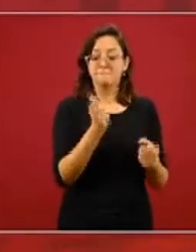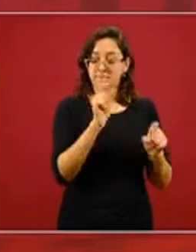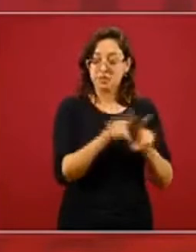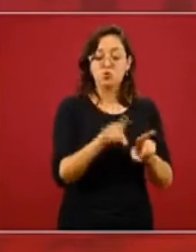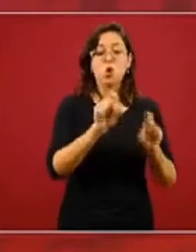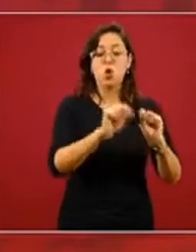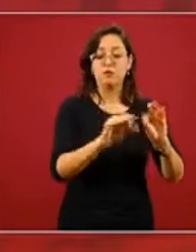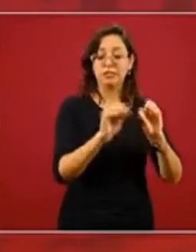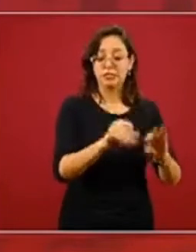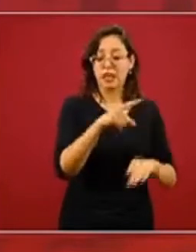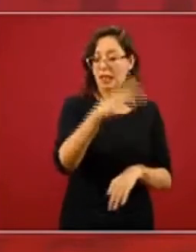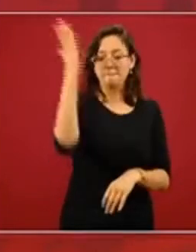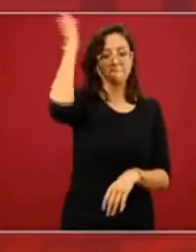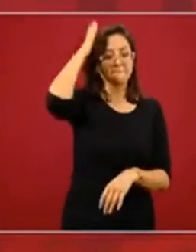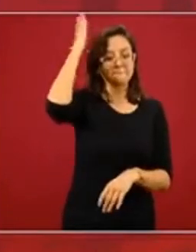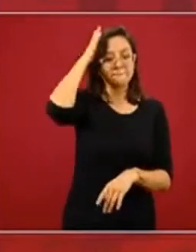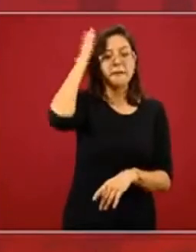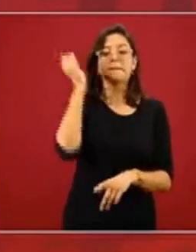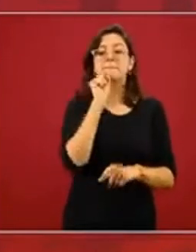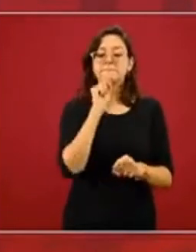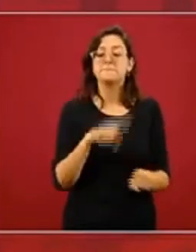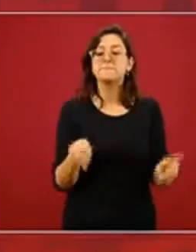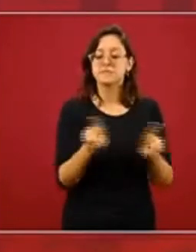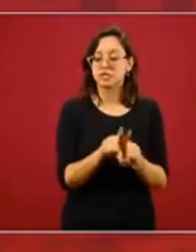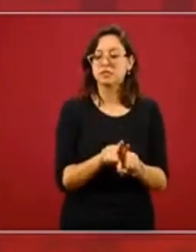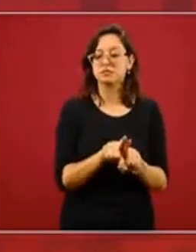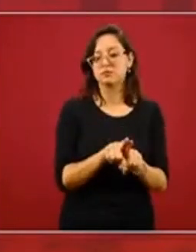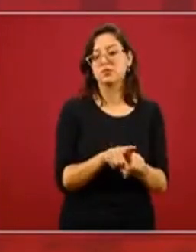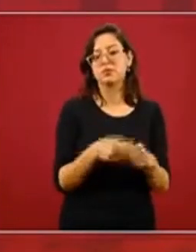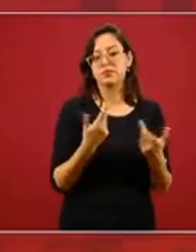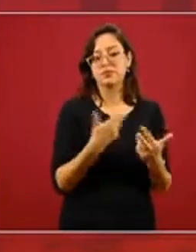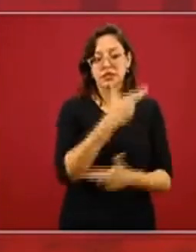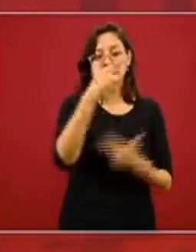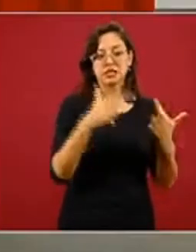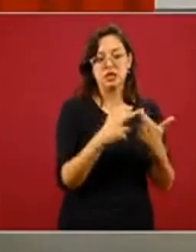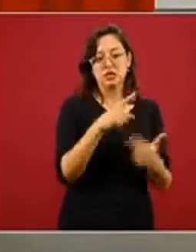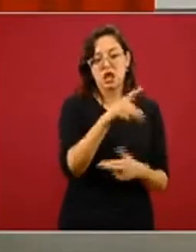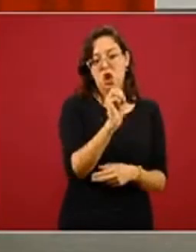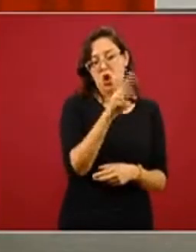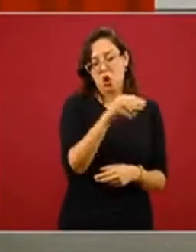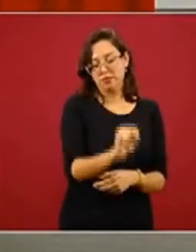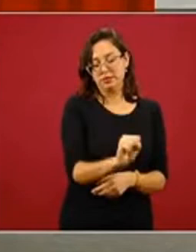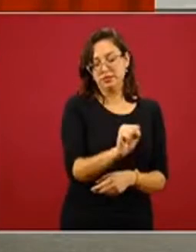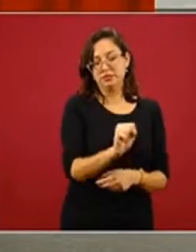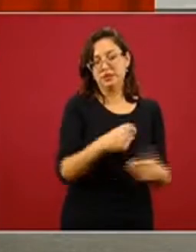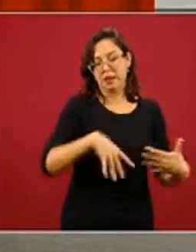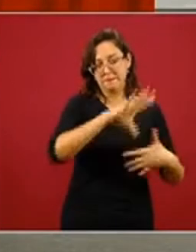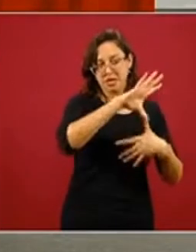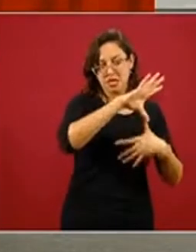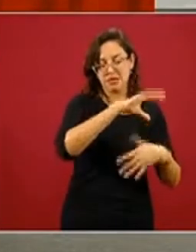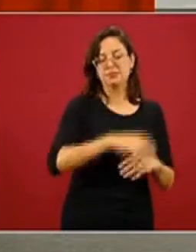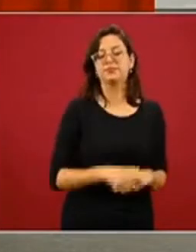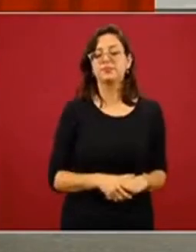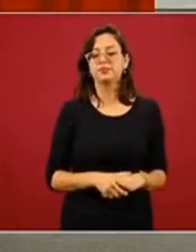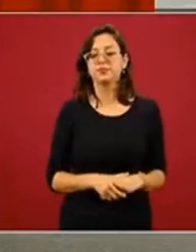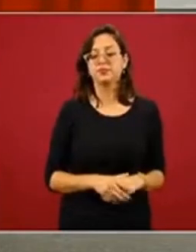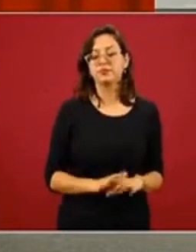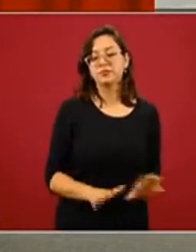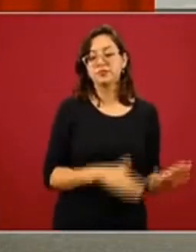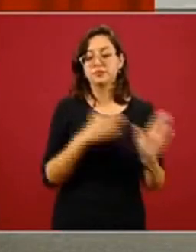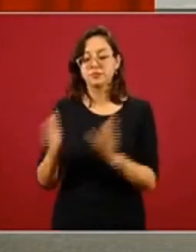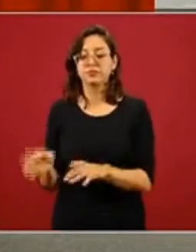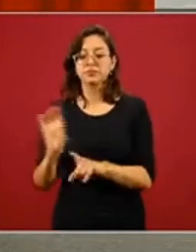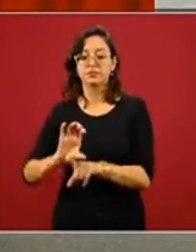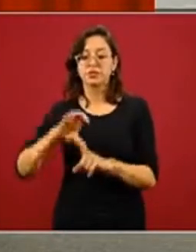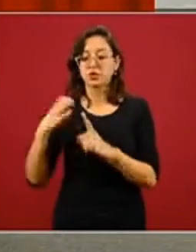Sanitaria Panamericana y la Oficina Regional de la Organización Mundial de la Salud en la región de América. El Comité